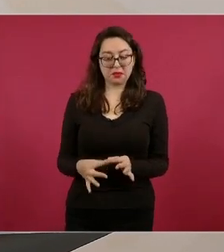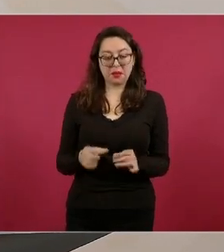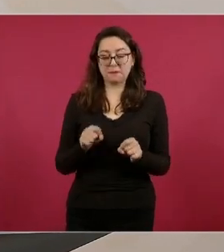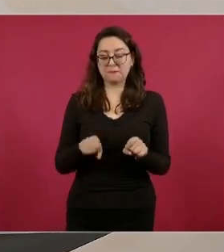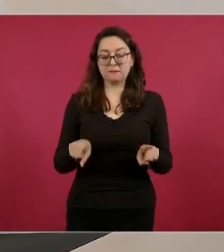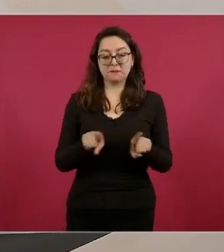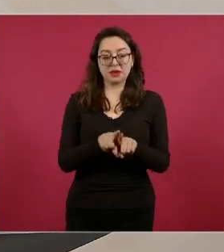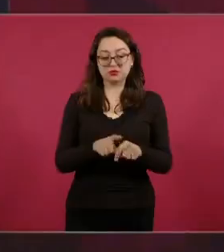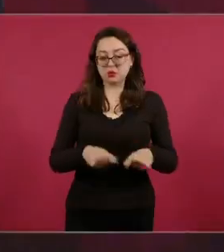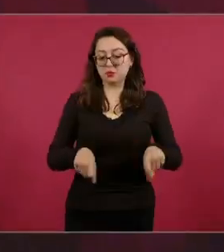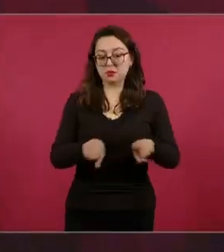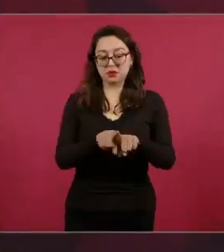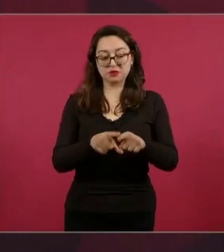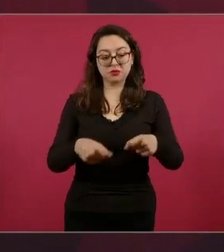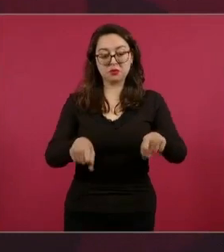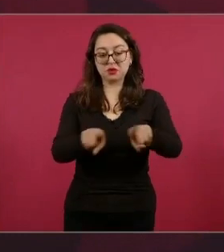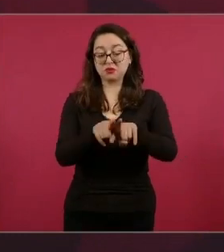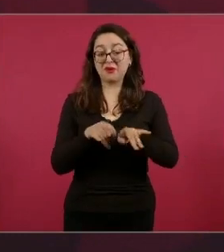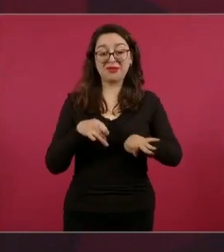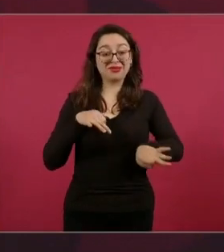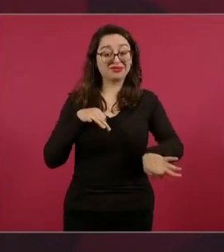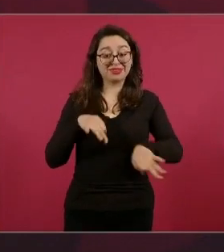el empleo, igual